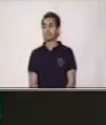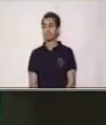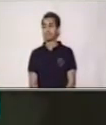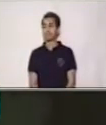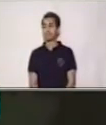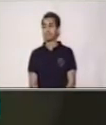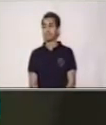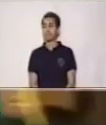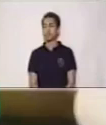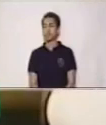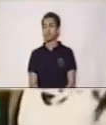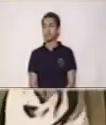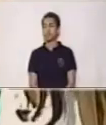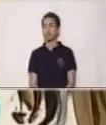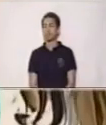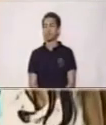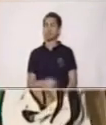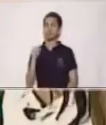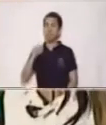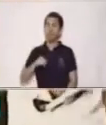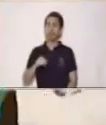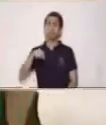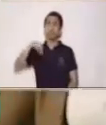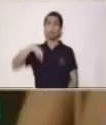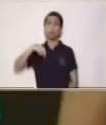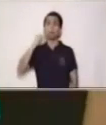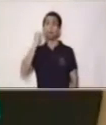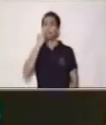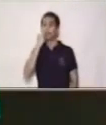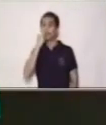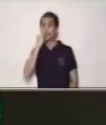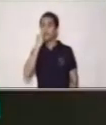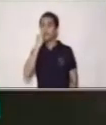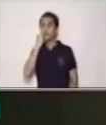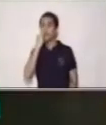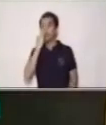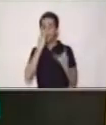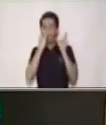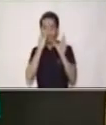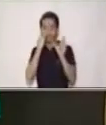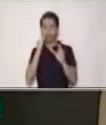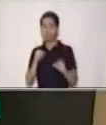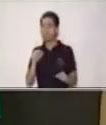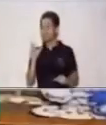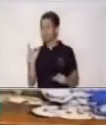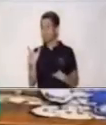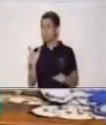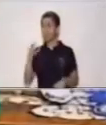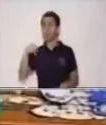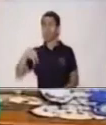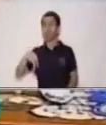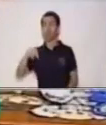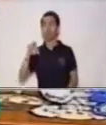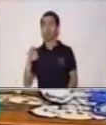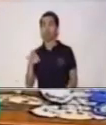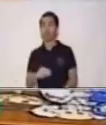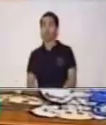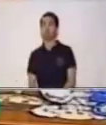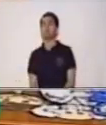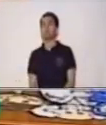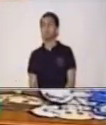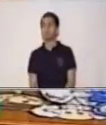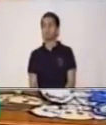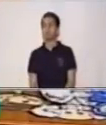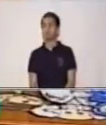a utilizar la sílaba pi y la sílaba no, para